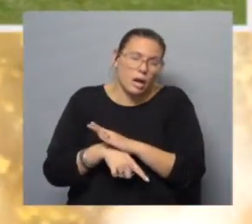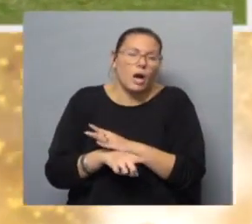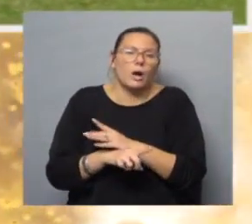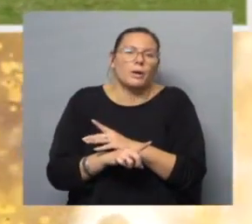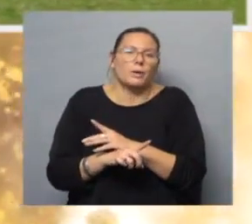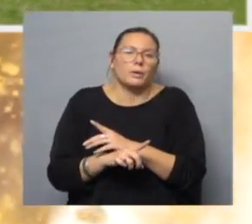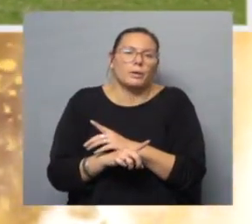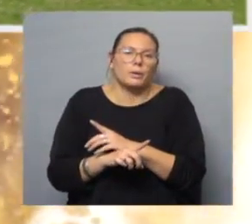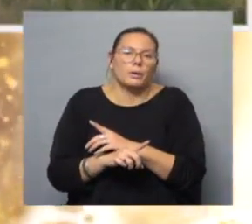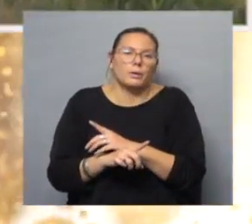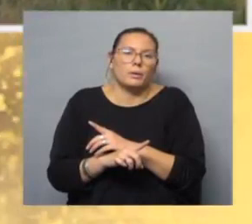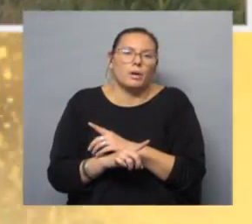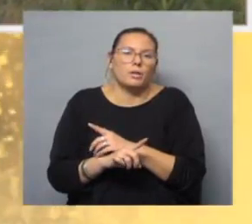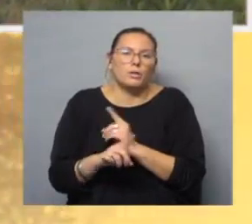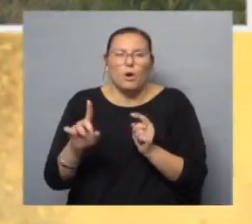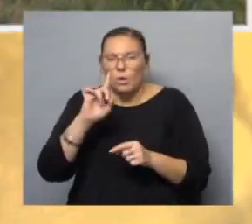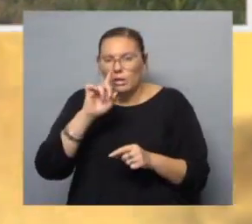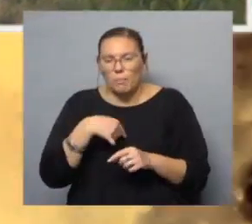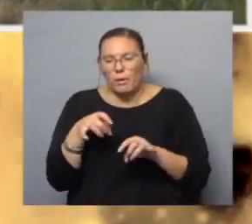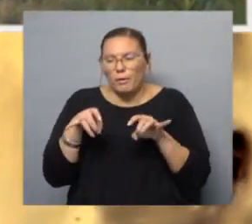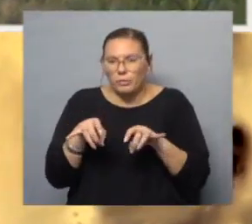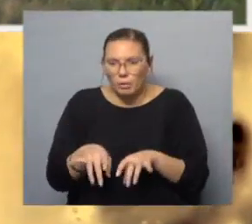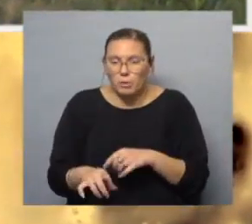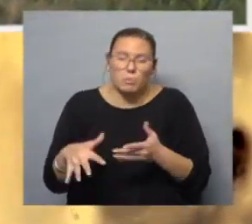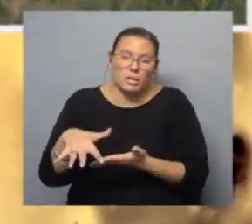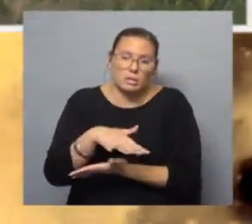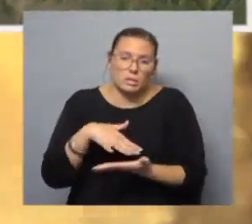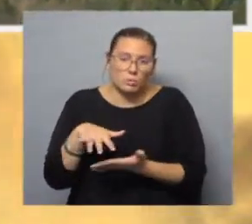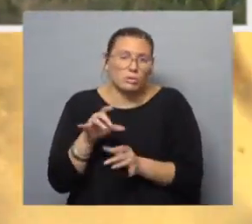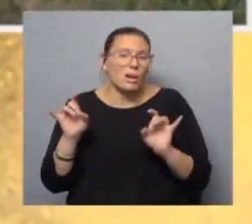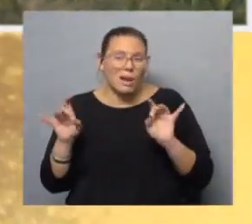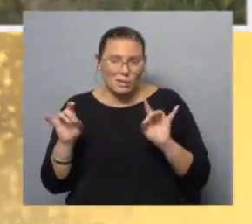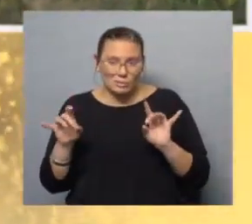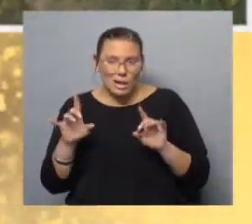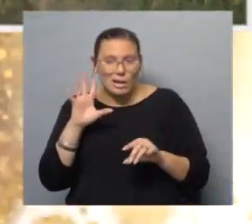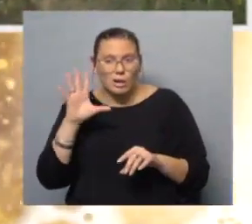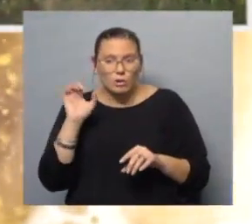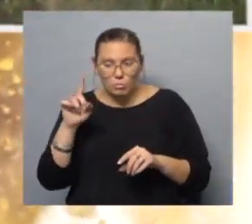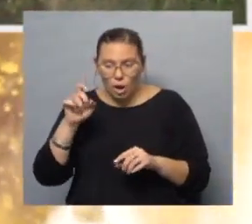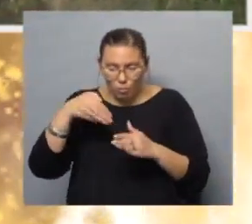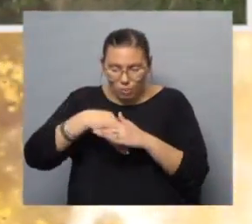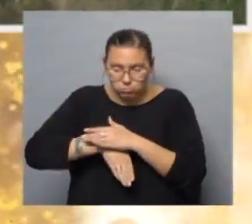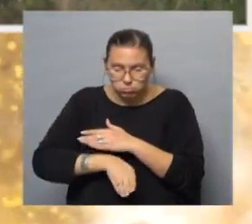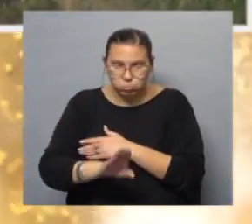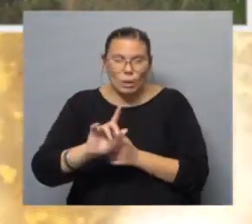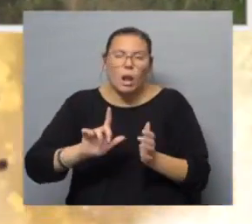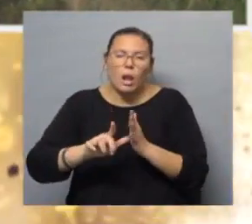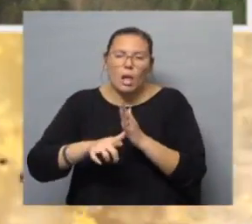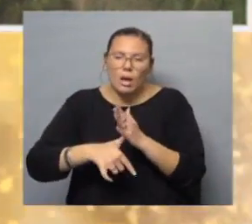sería rápidamente contaminable en situación natural. Recordemos que el agua subterránea se mueve muy